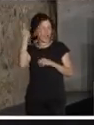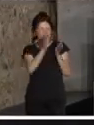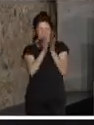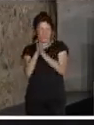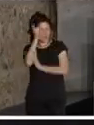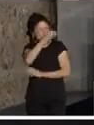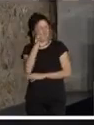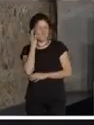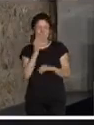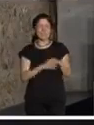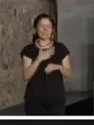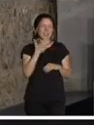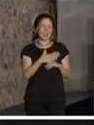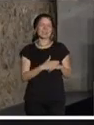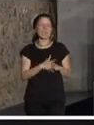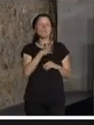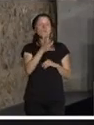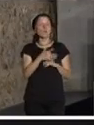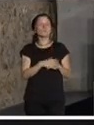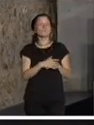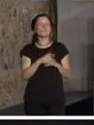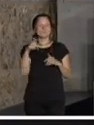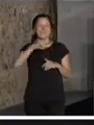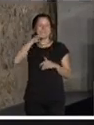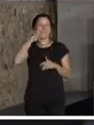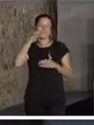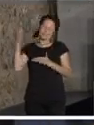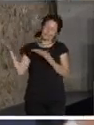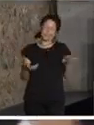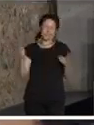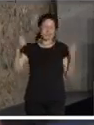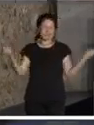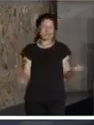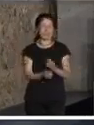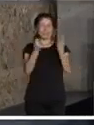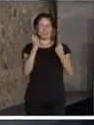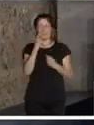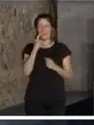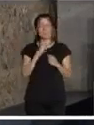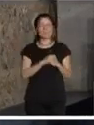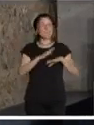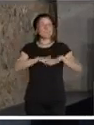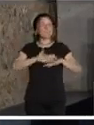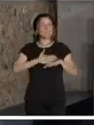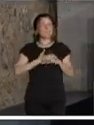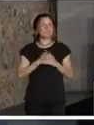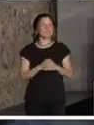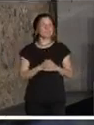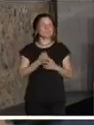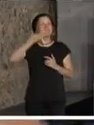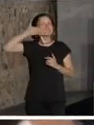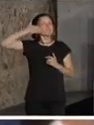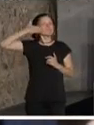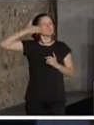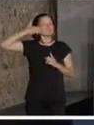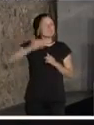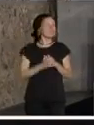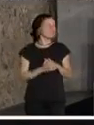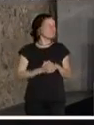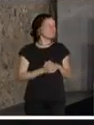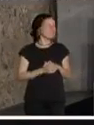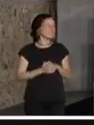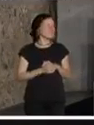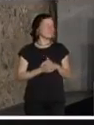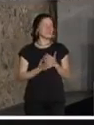compañeros compañeras por acogerme esta tarde en esta campaña para mí es un orgullo